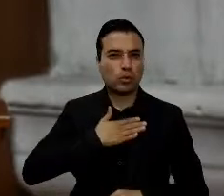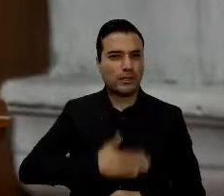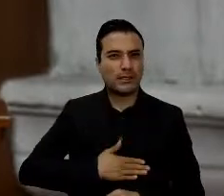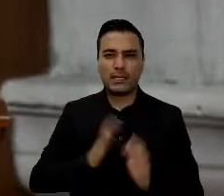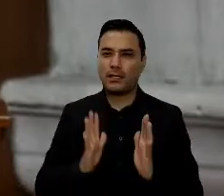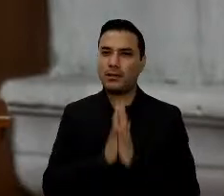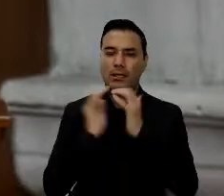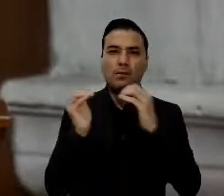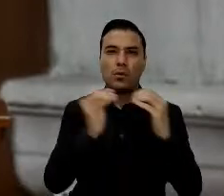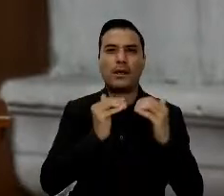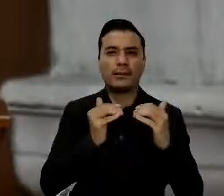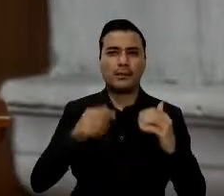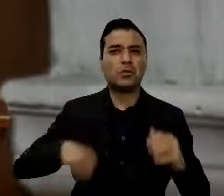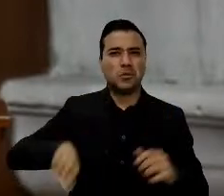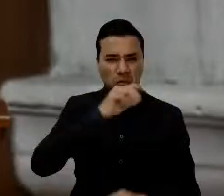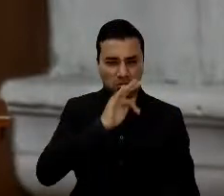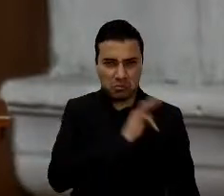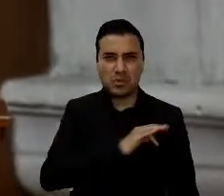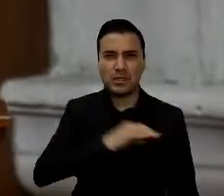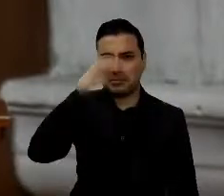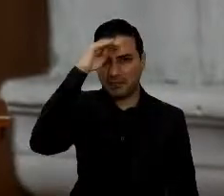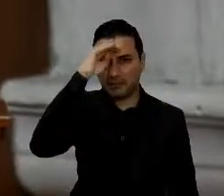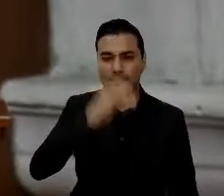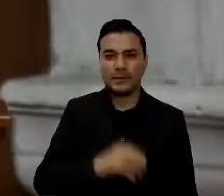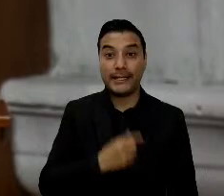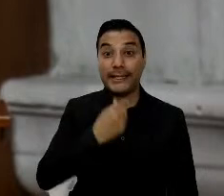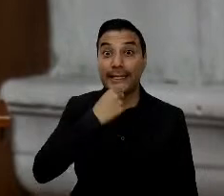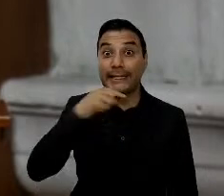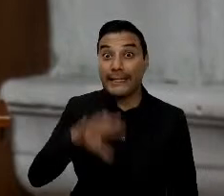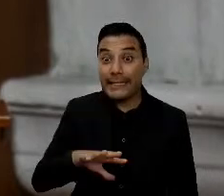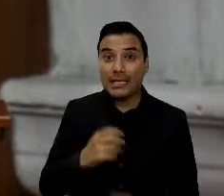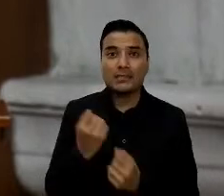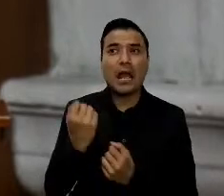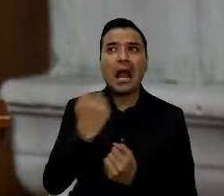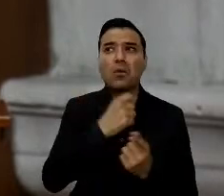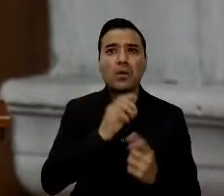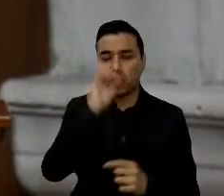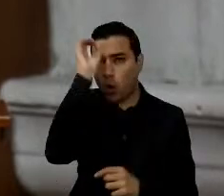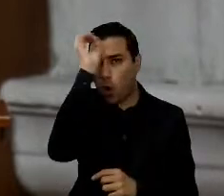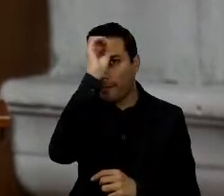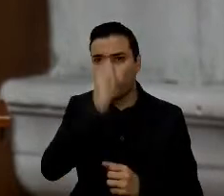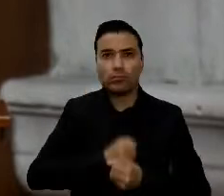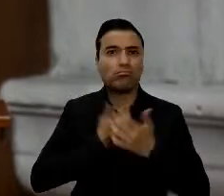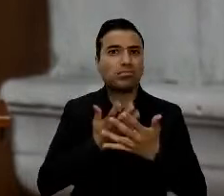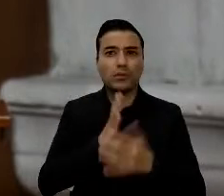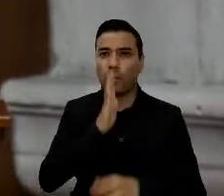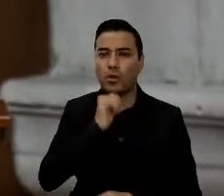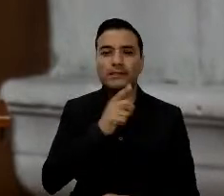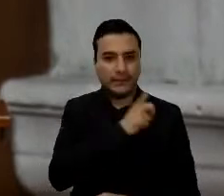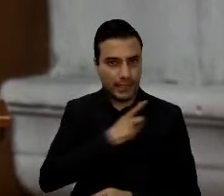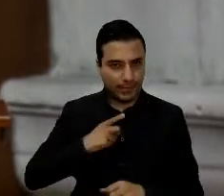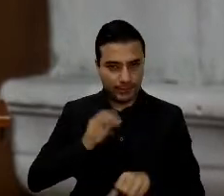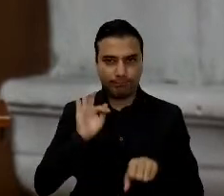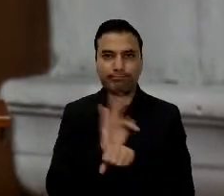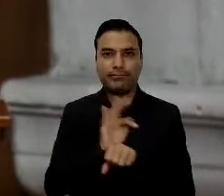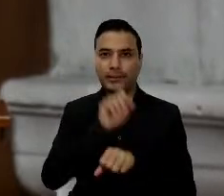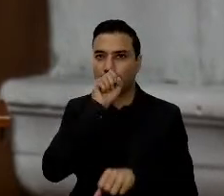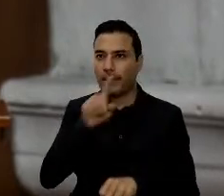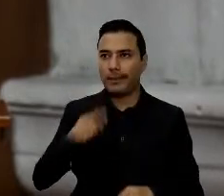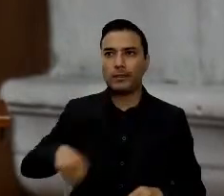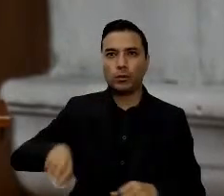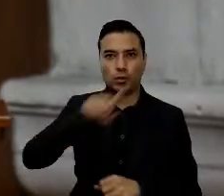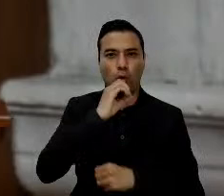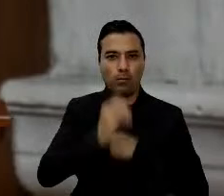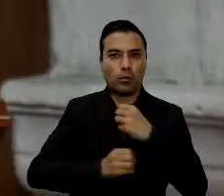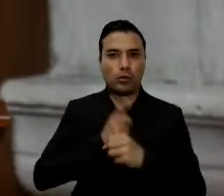una gran responsabilidad de las niñas que no tienen la oportunidad de decir lo que tienen que decir Somos una gran oportunidad de los niños